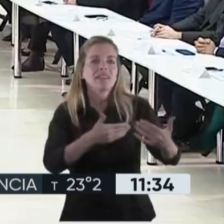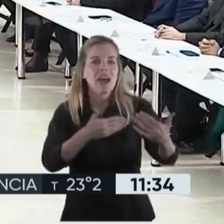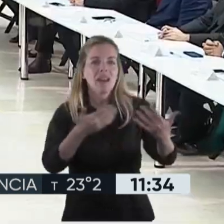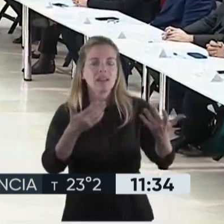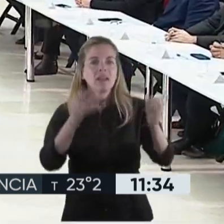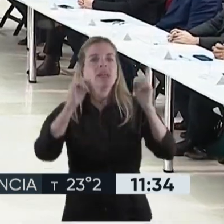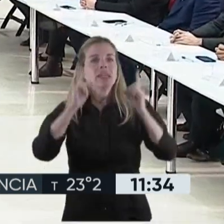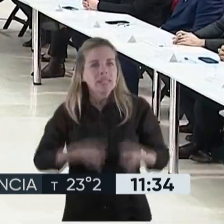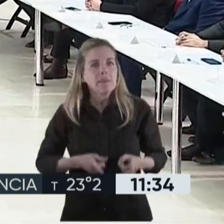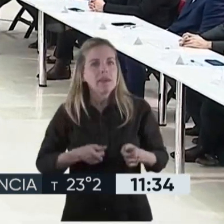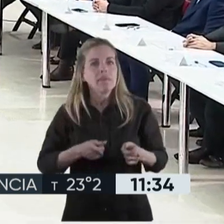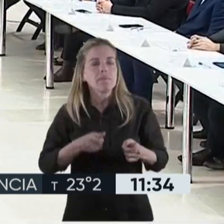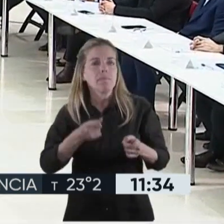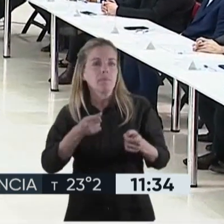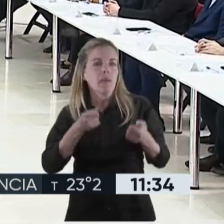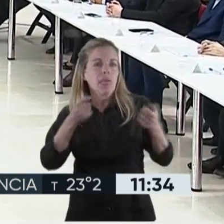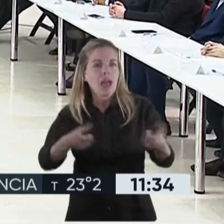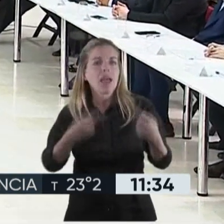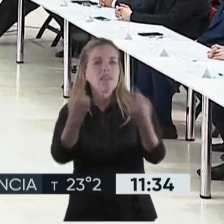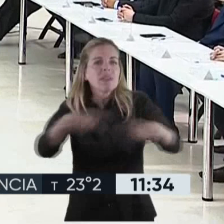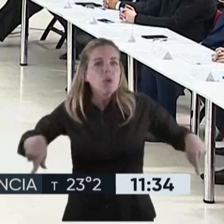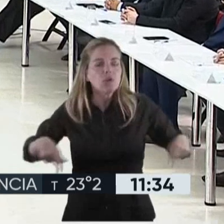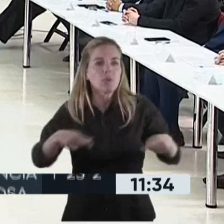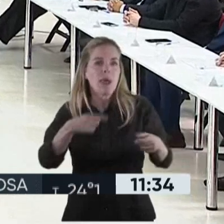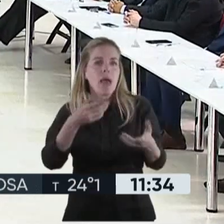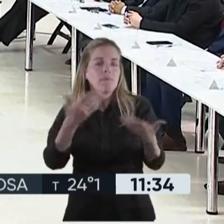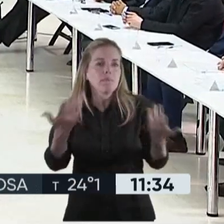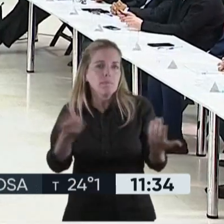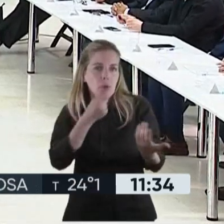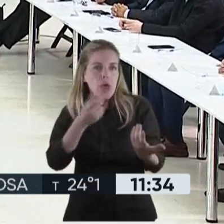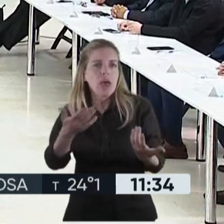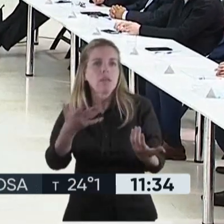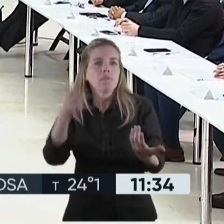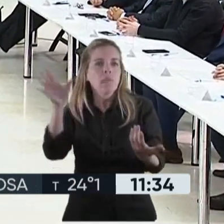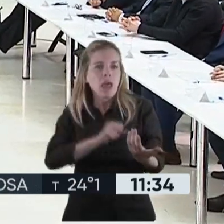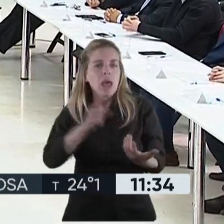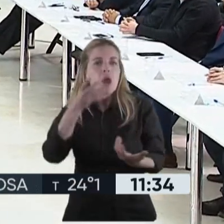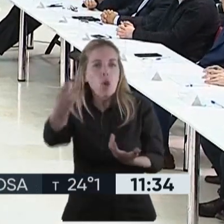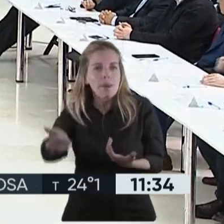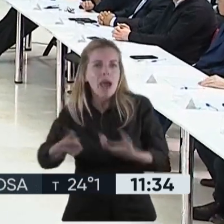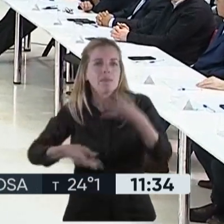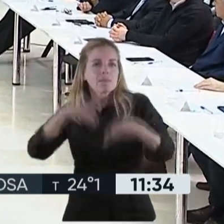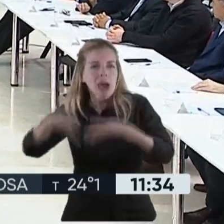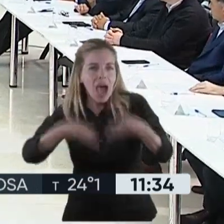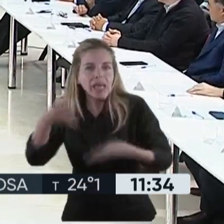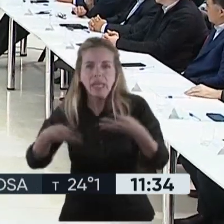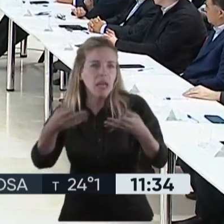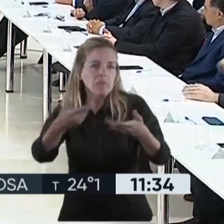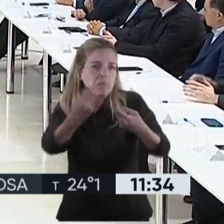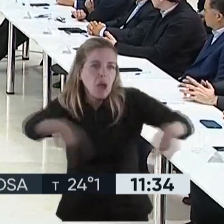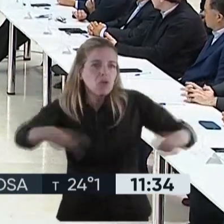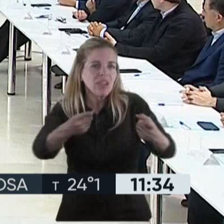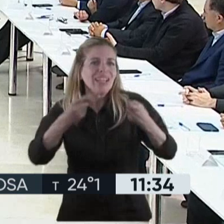Y también para poder disponer de recursos, para seguir trayendo maquinarias y bueno, lo que necesitan